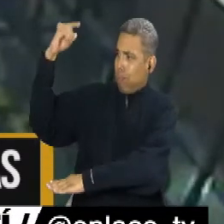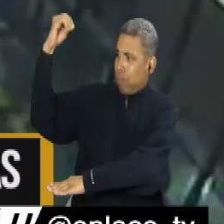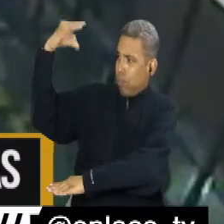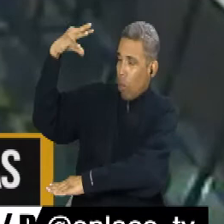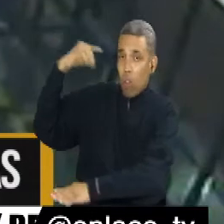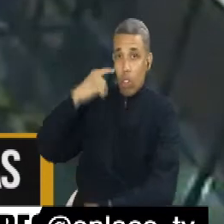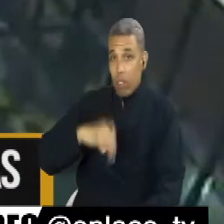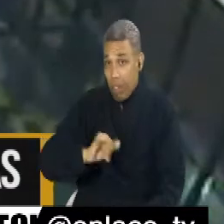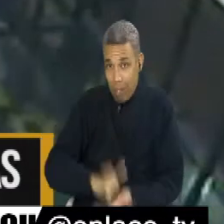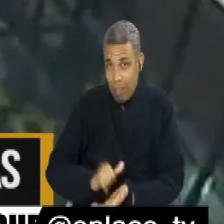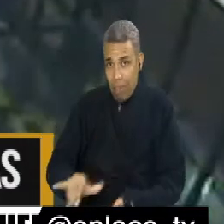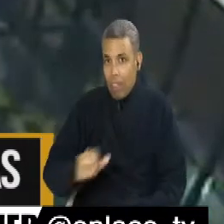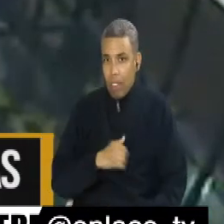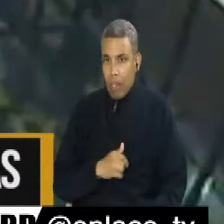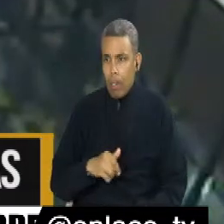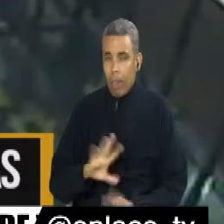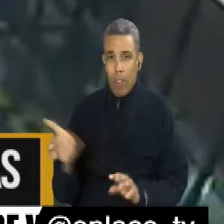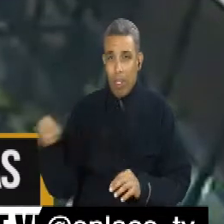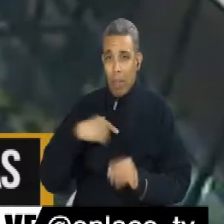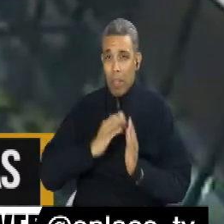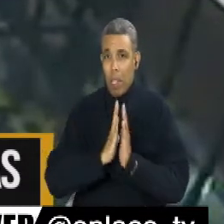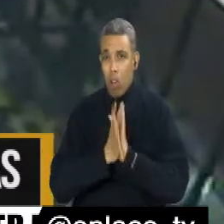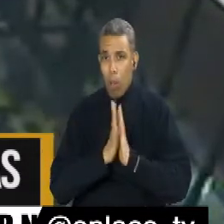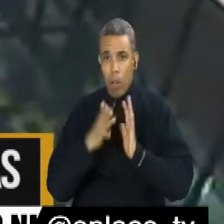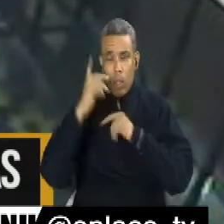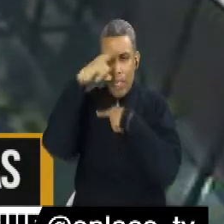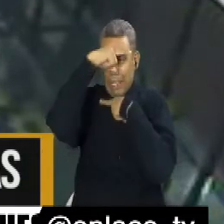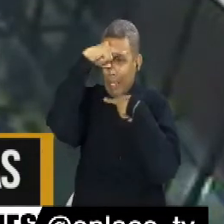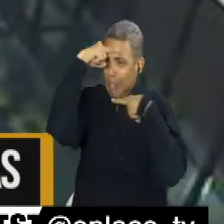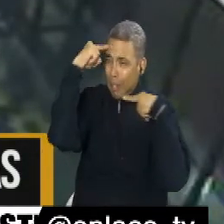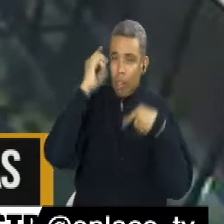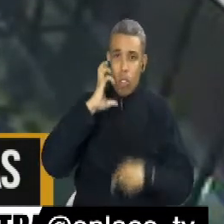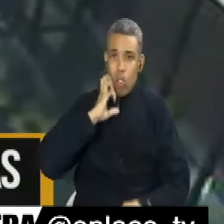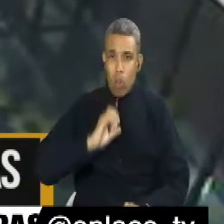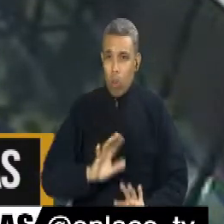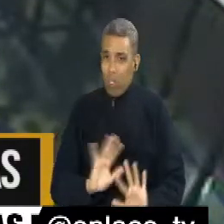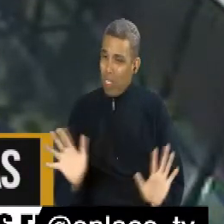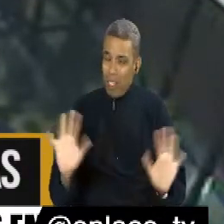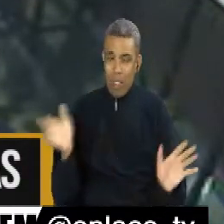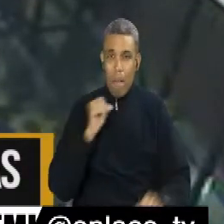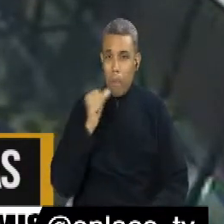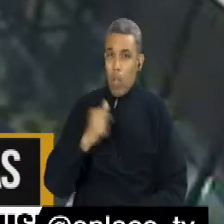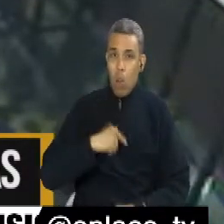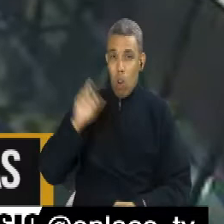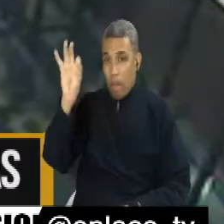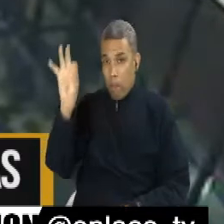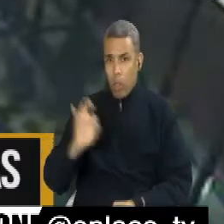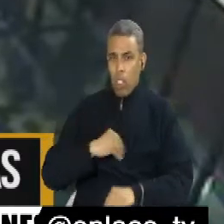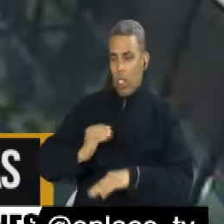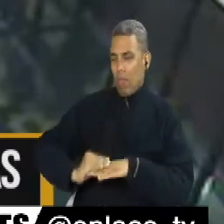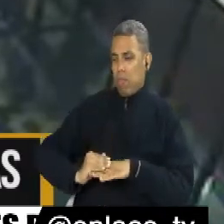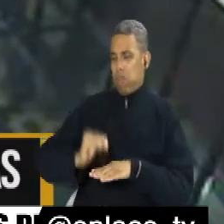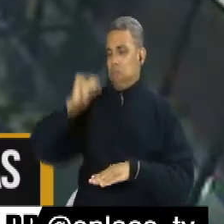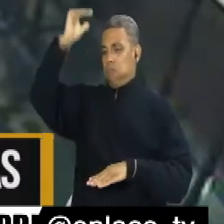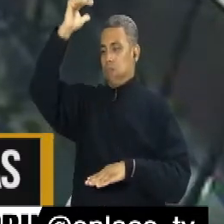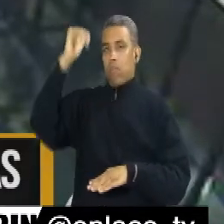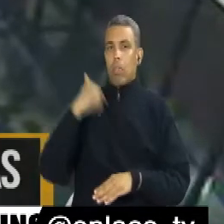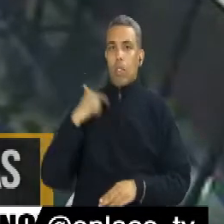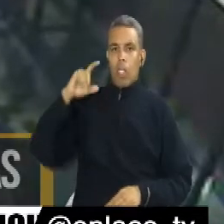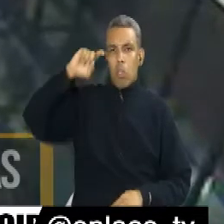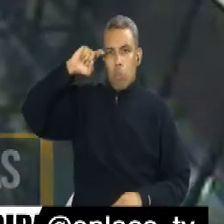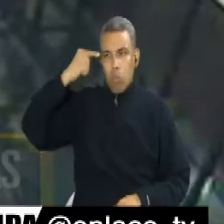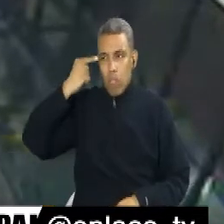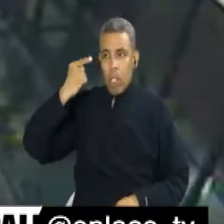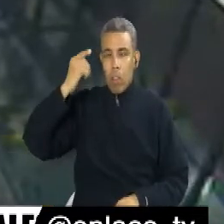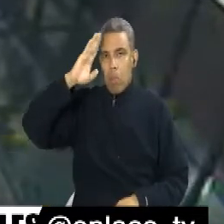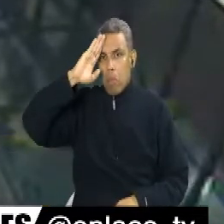sector aseguran que están azotados por el AMPA y que los robos en la zona se han disparado. Las autoridades aún no se han pronunciado sobre este